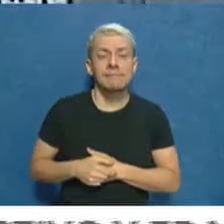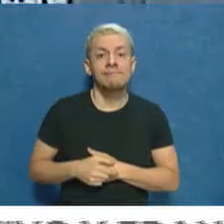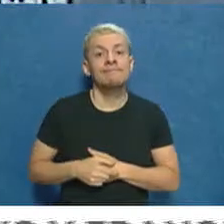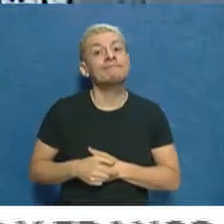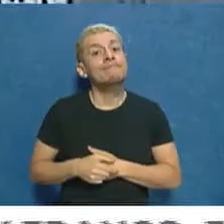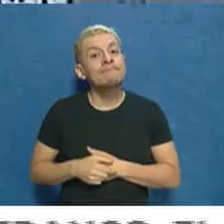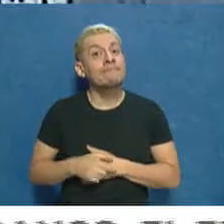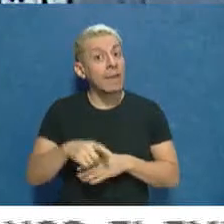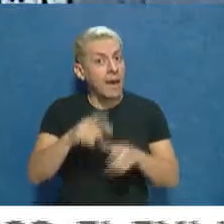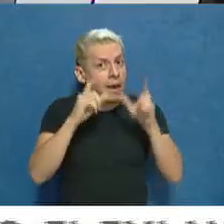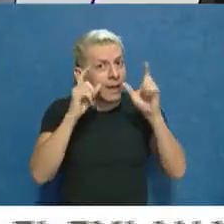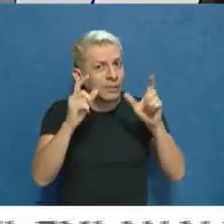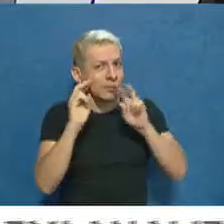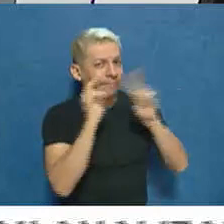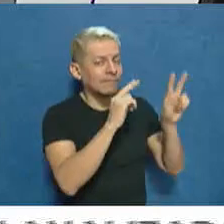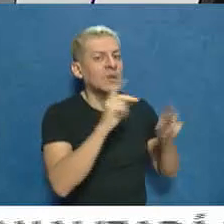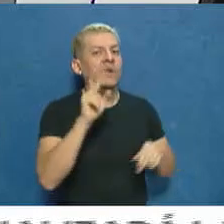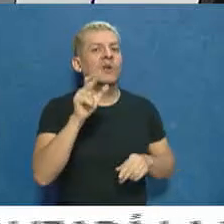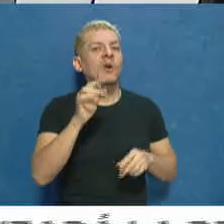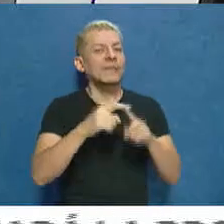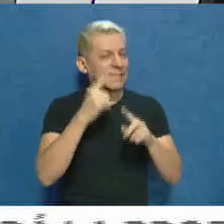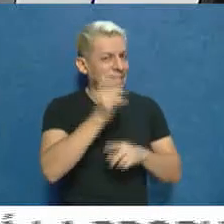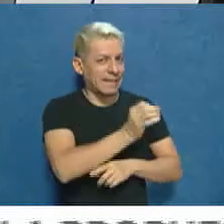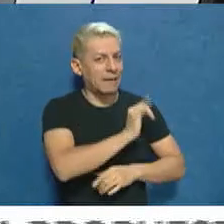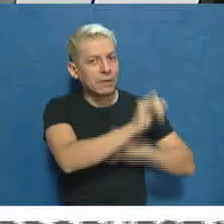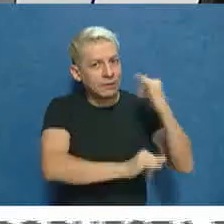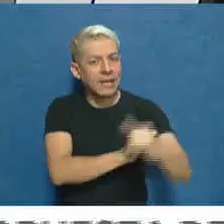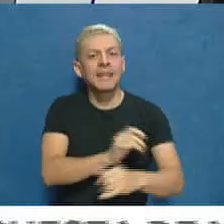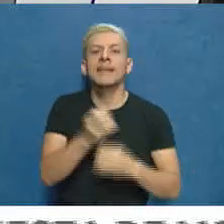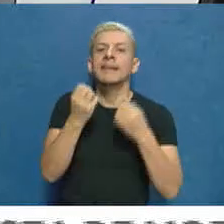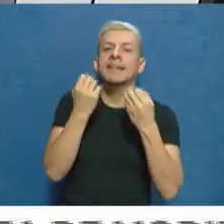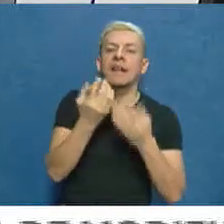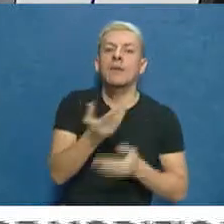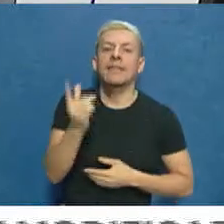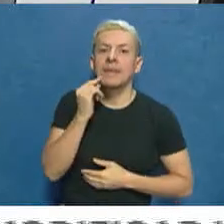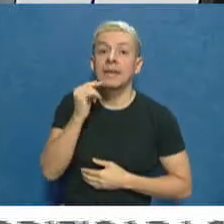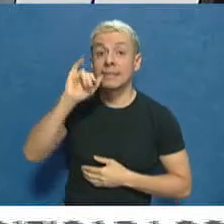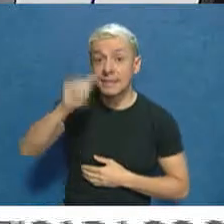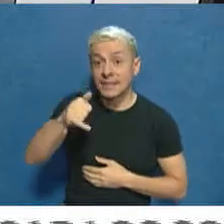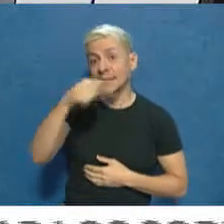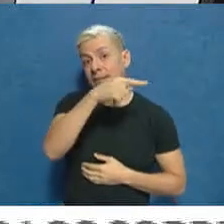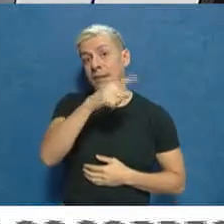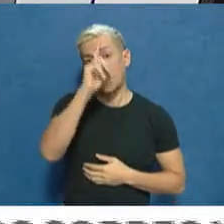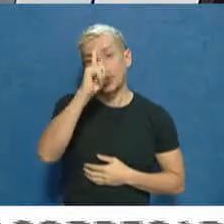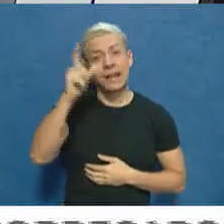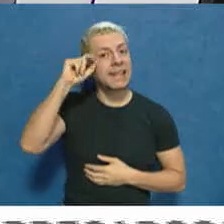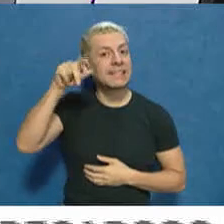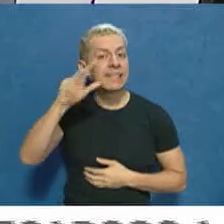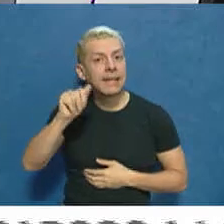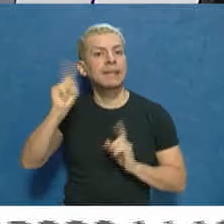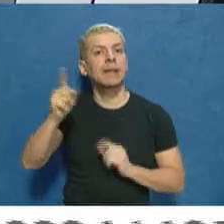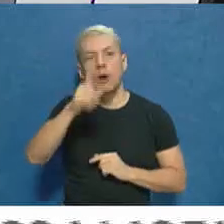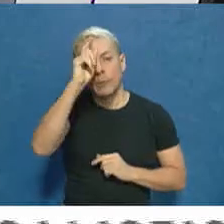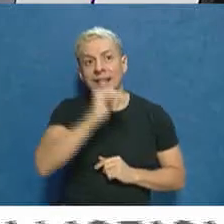que preste atención. Roxy Lopresti tiene los detalles. ¿Cómo estás, Roxy? ¿Qué tal? Buen día. Esto se realiza en el Hospital Encinas y en el Hospital